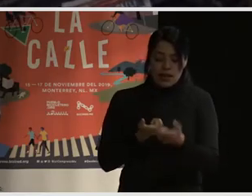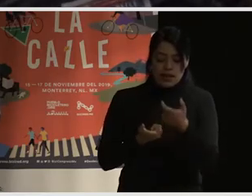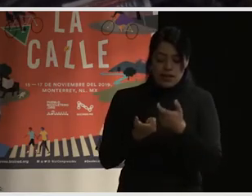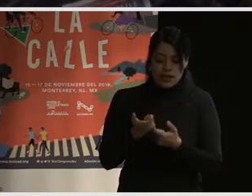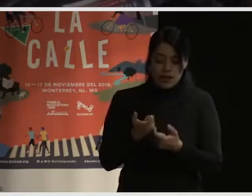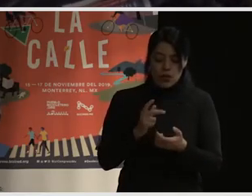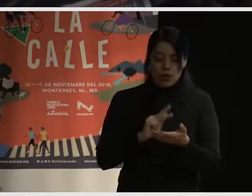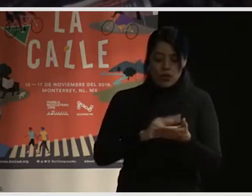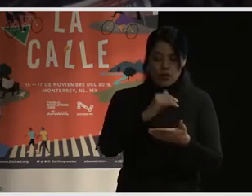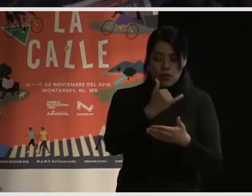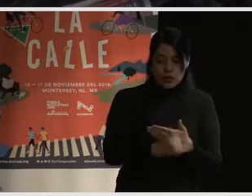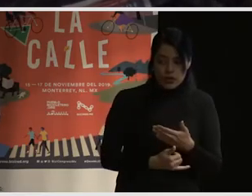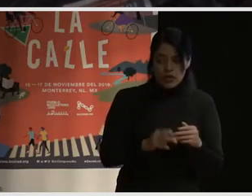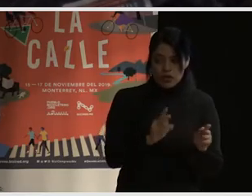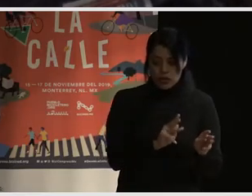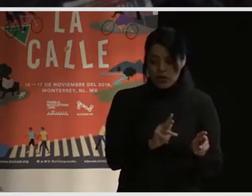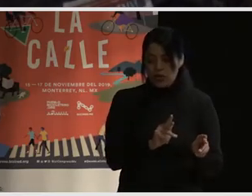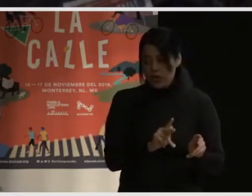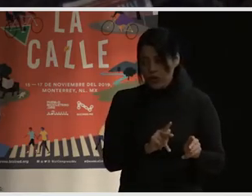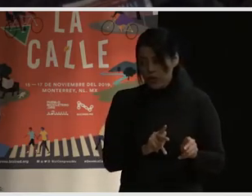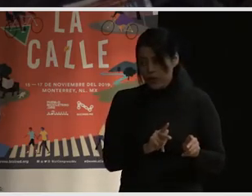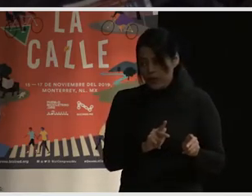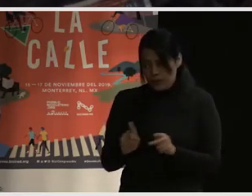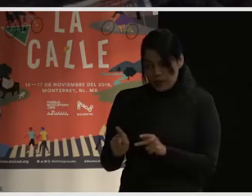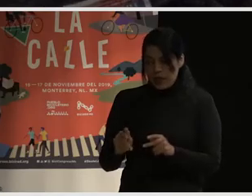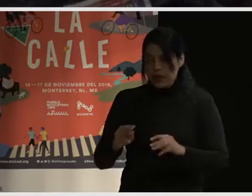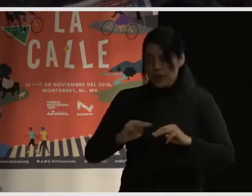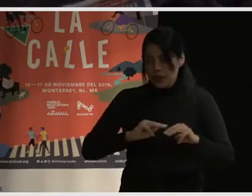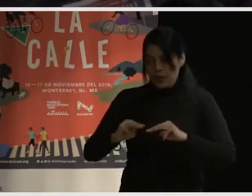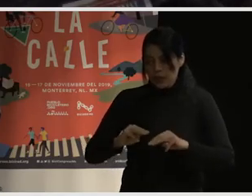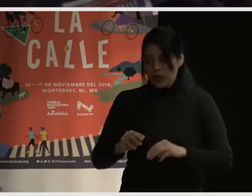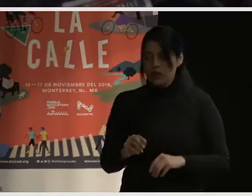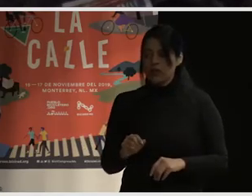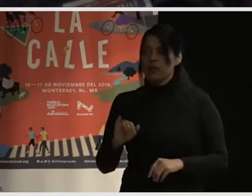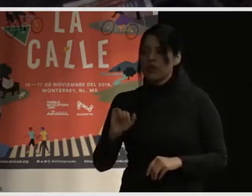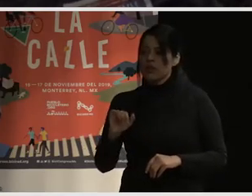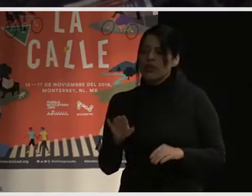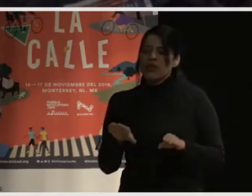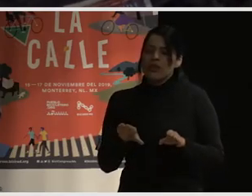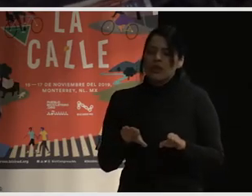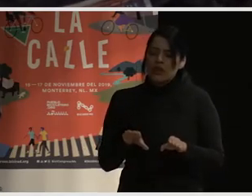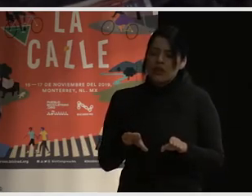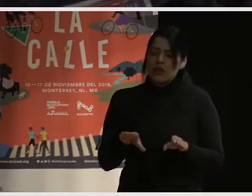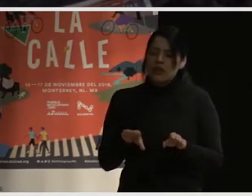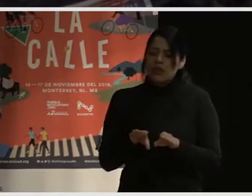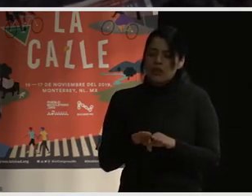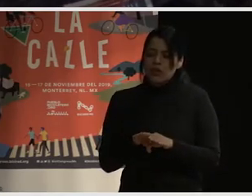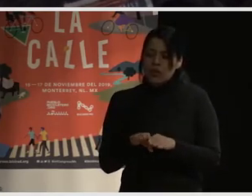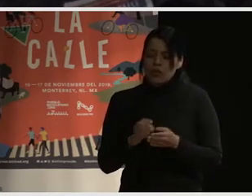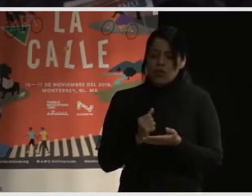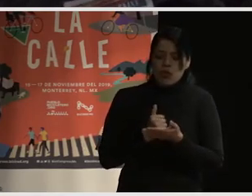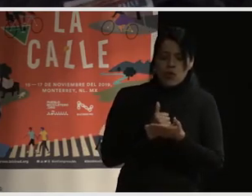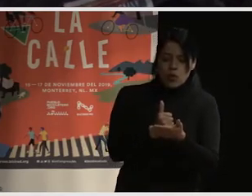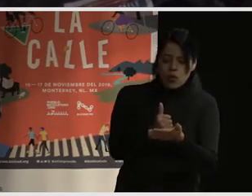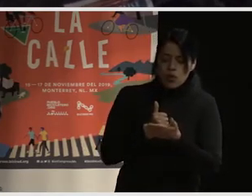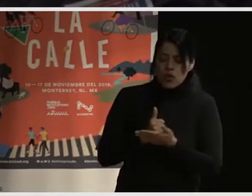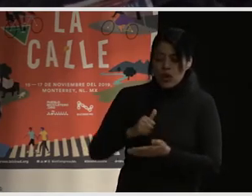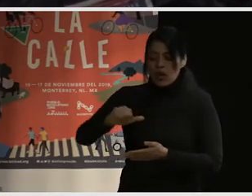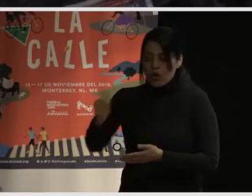si lo tienen en las tres experiencias como logro de organizarse con los diferentes municipios que